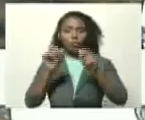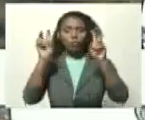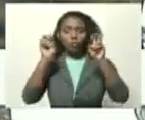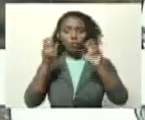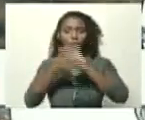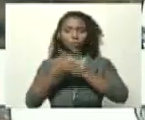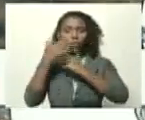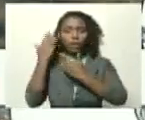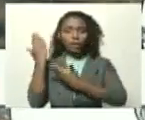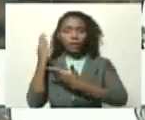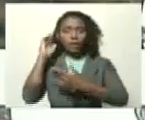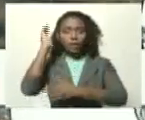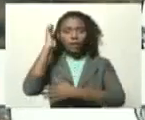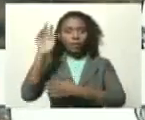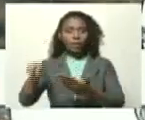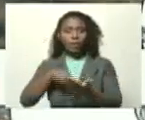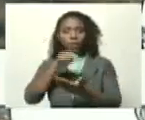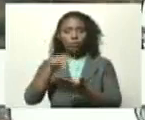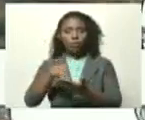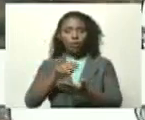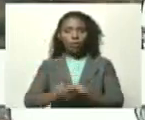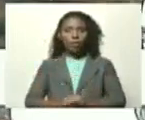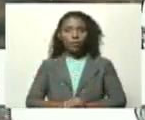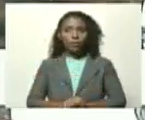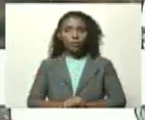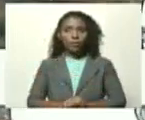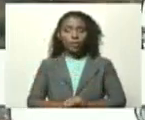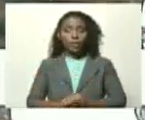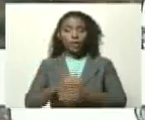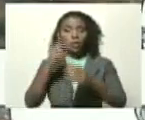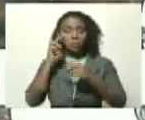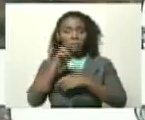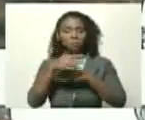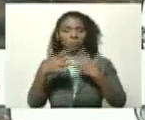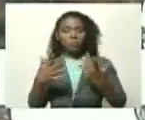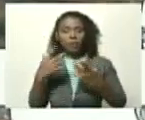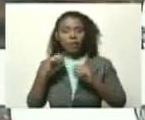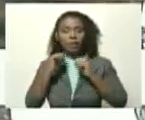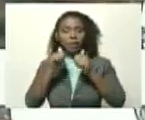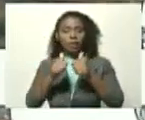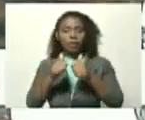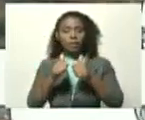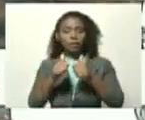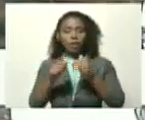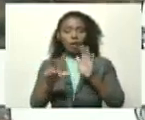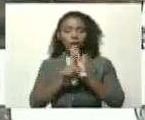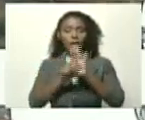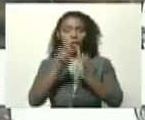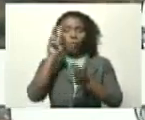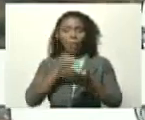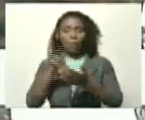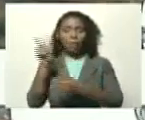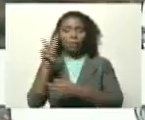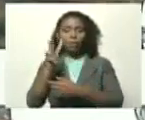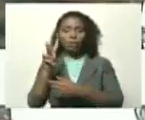del Palacio Federal Legislativo y lo que tiene que ver con el inicio legislativo del 2022. Graya,